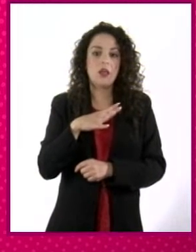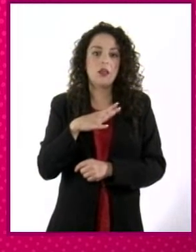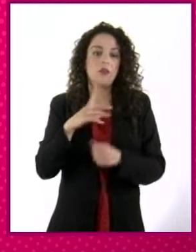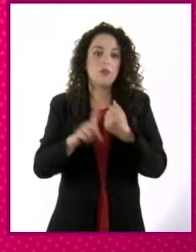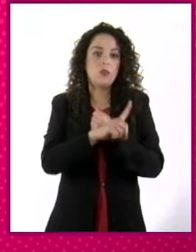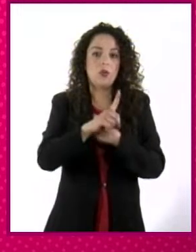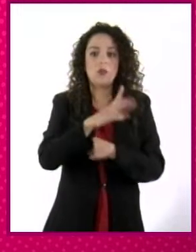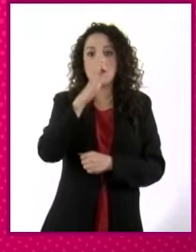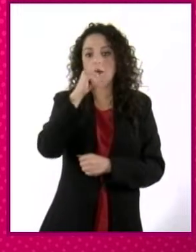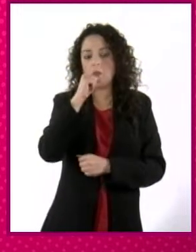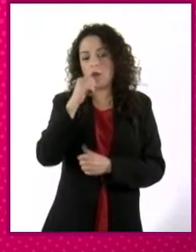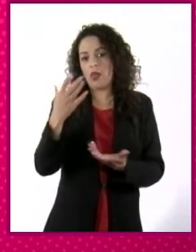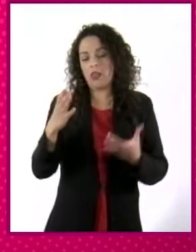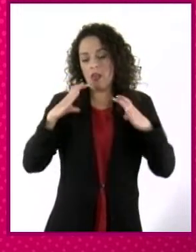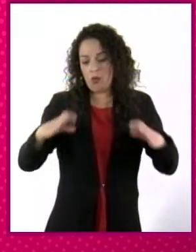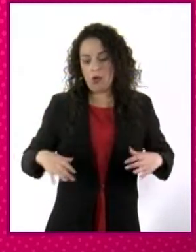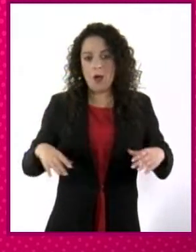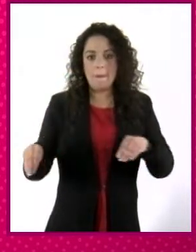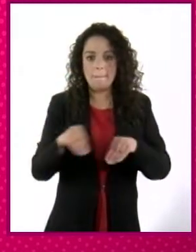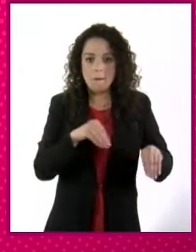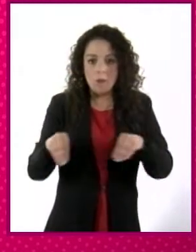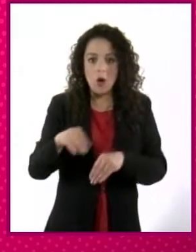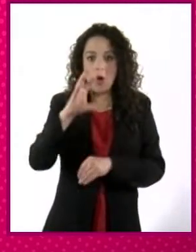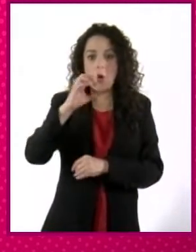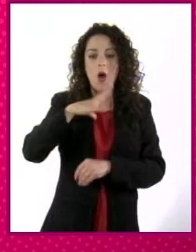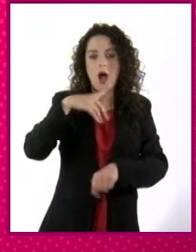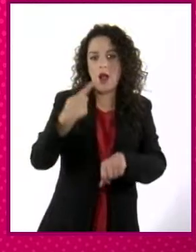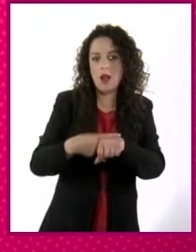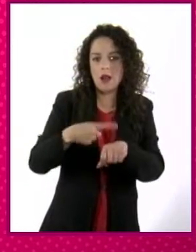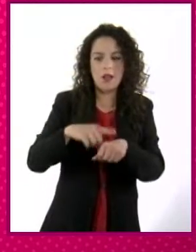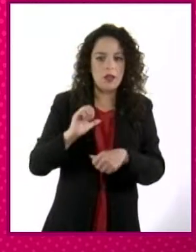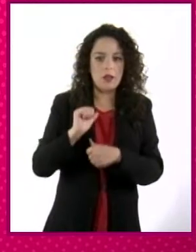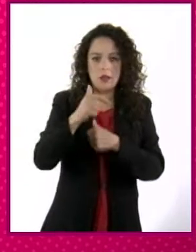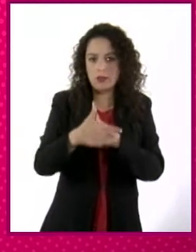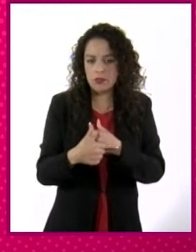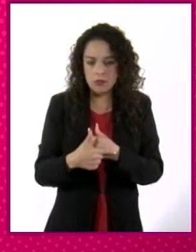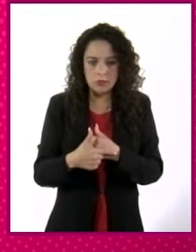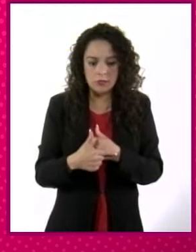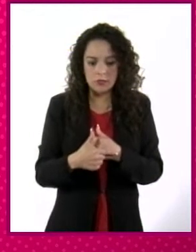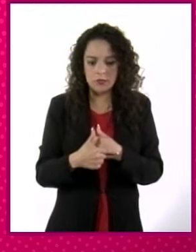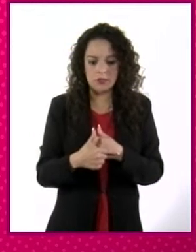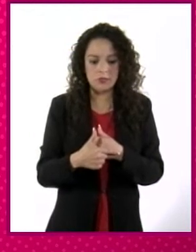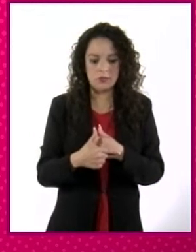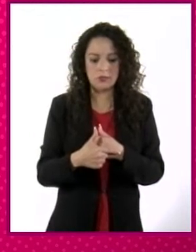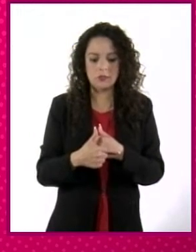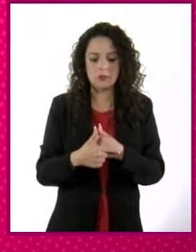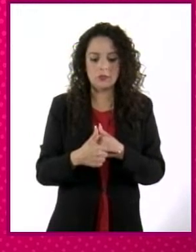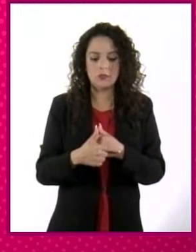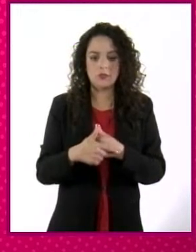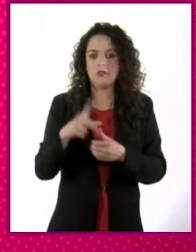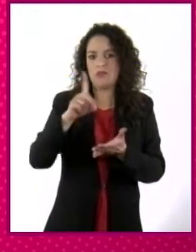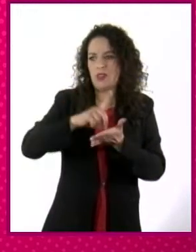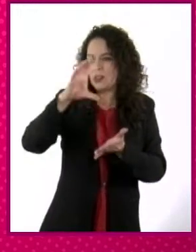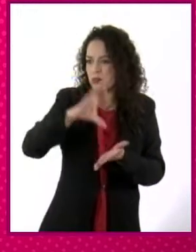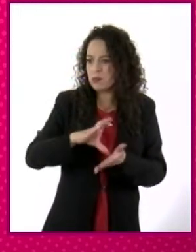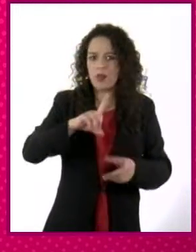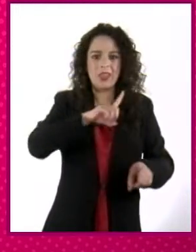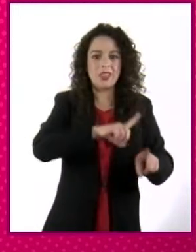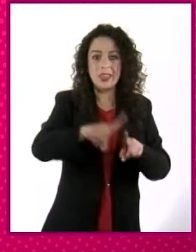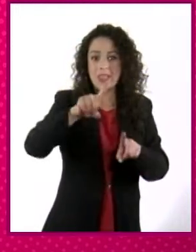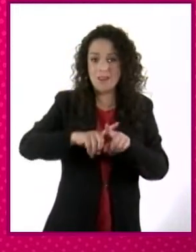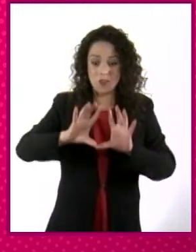que tiene parálisis o que tiene alguna incapacidad. Todo